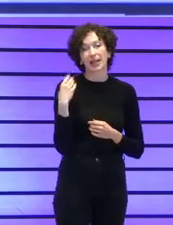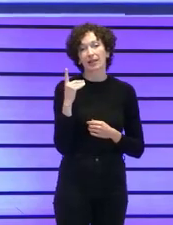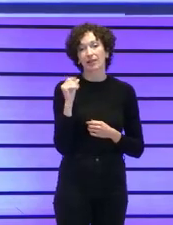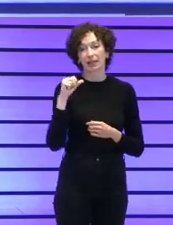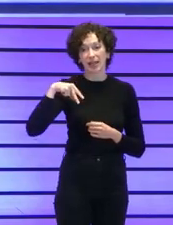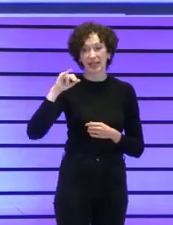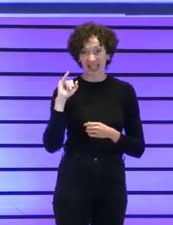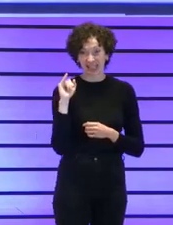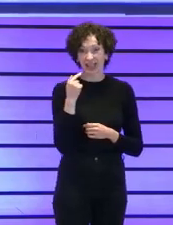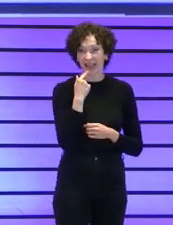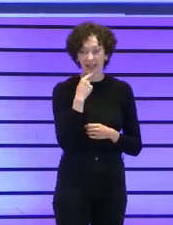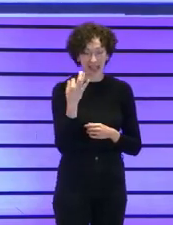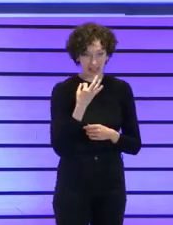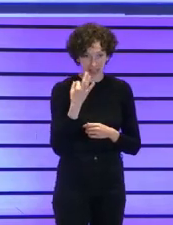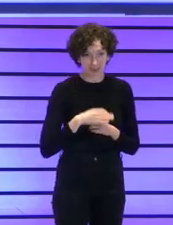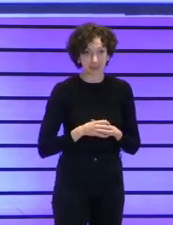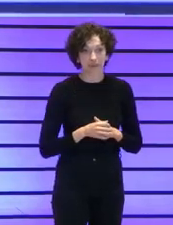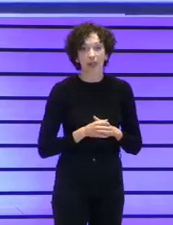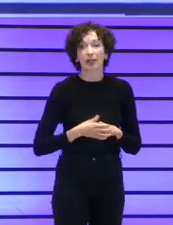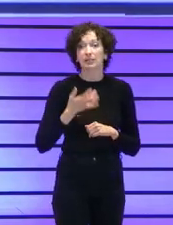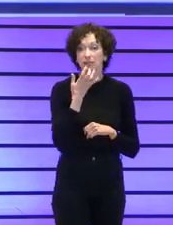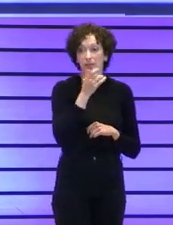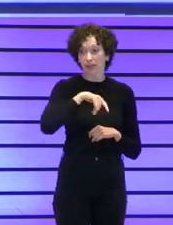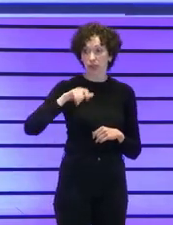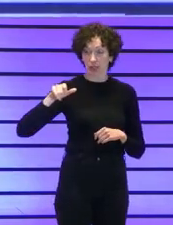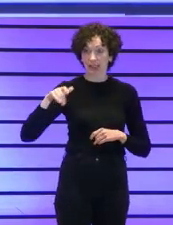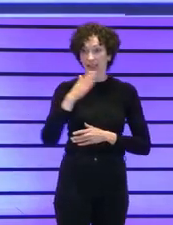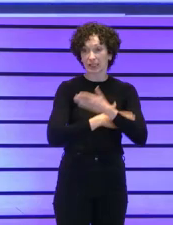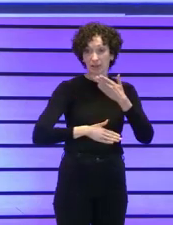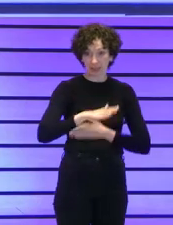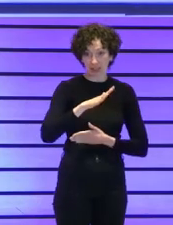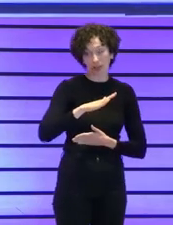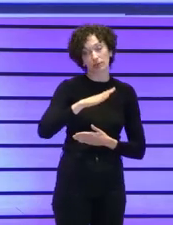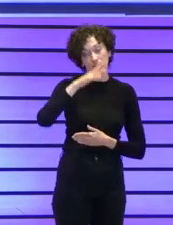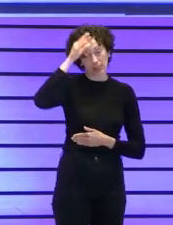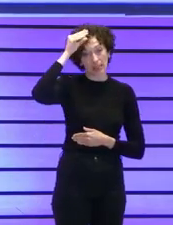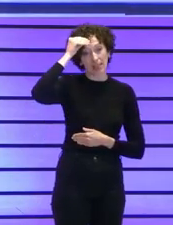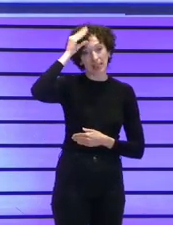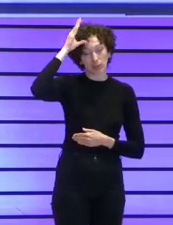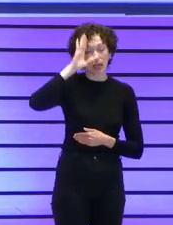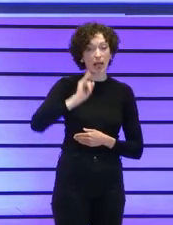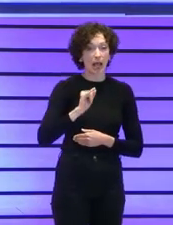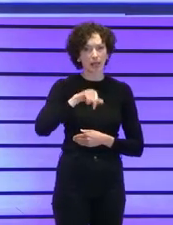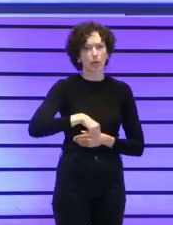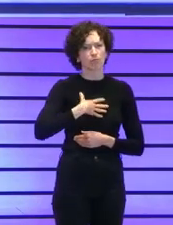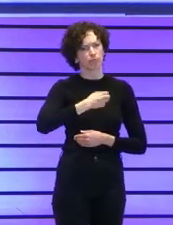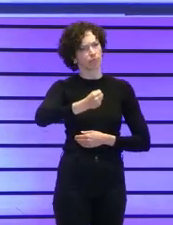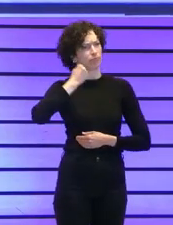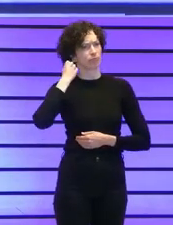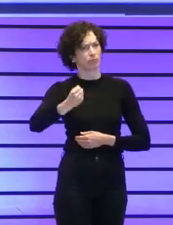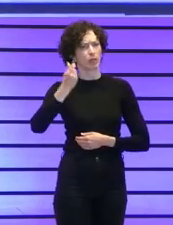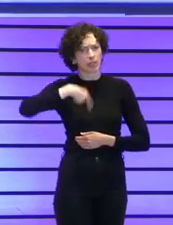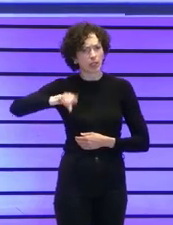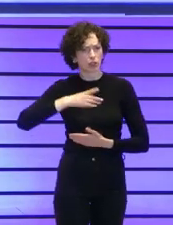decía que cuando las personas con discapacidad intelectual se empoderan y son ellas las que lanzan las propuestas